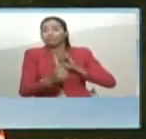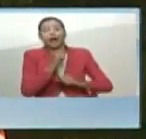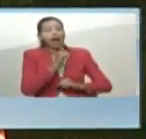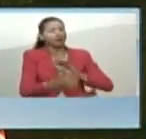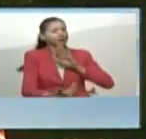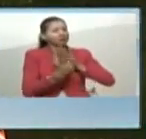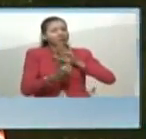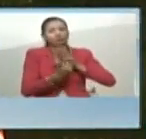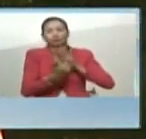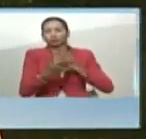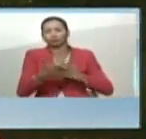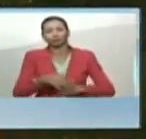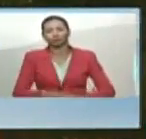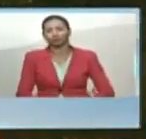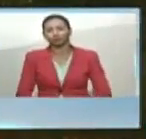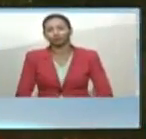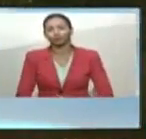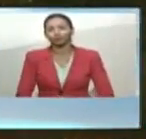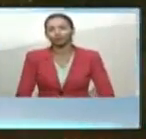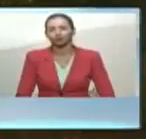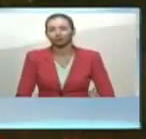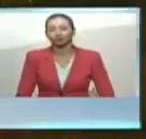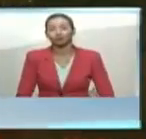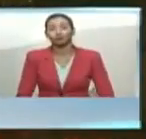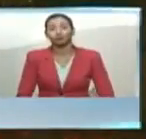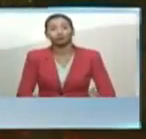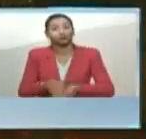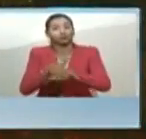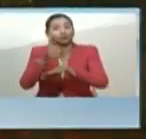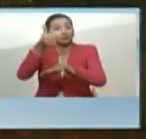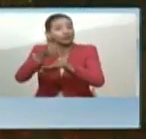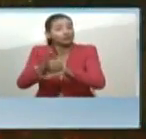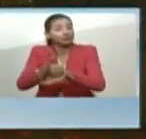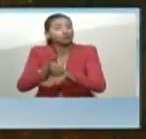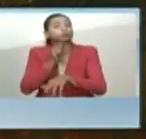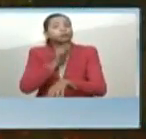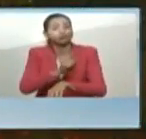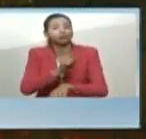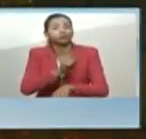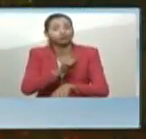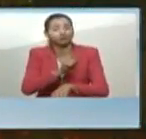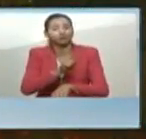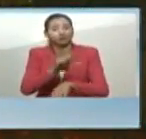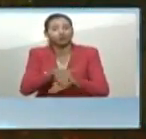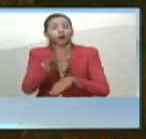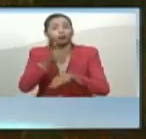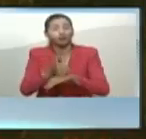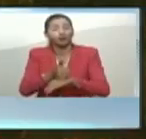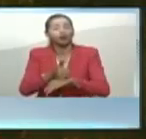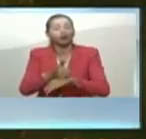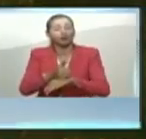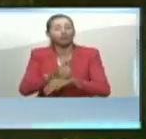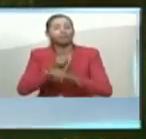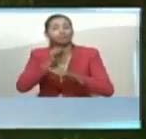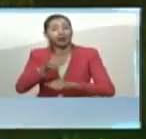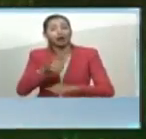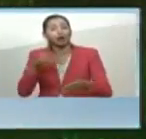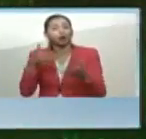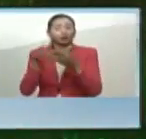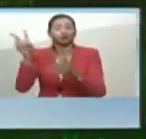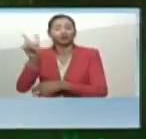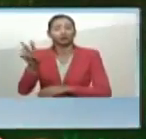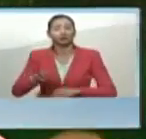buena parte son responsables del daño que le han hecho a nuestro país desde el punto de vista político el 6 de